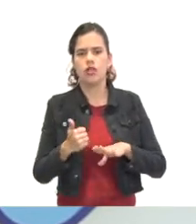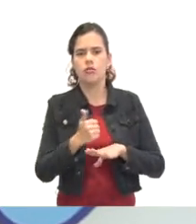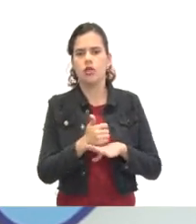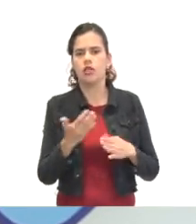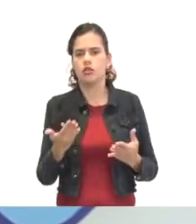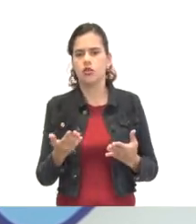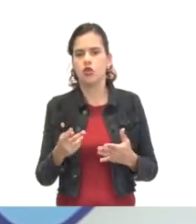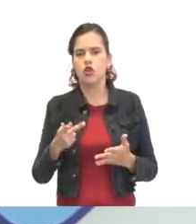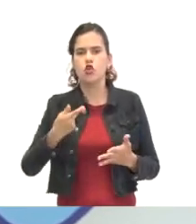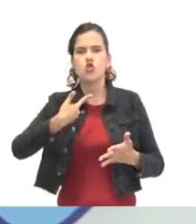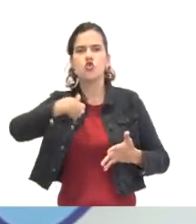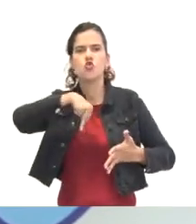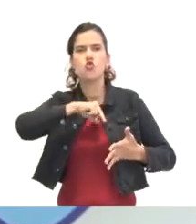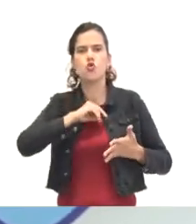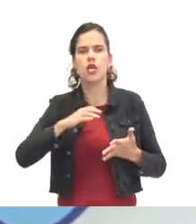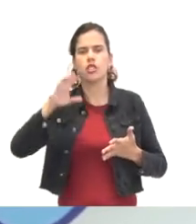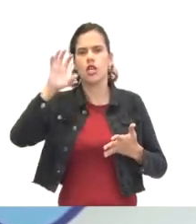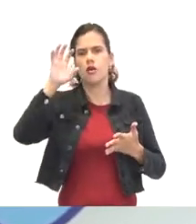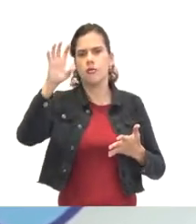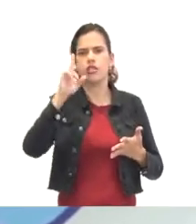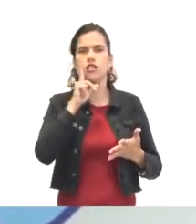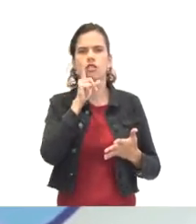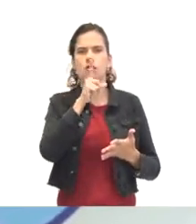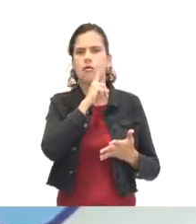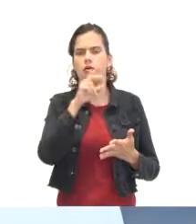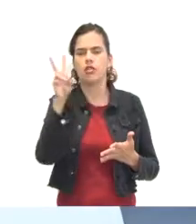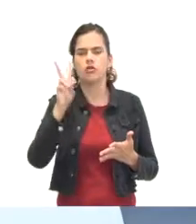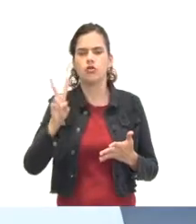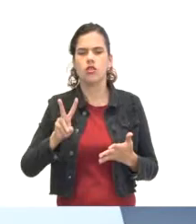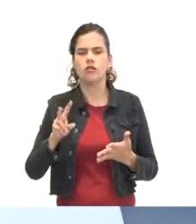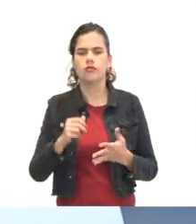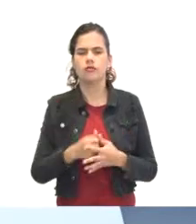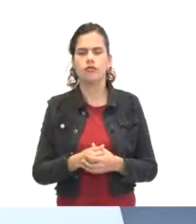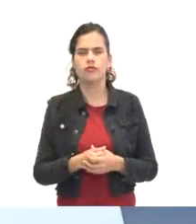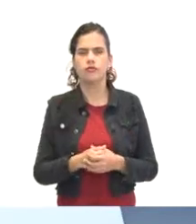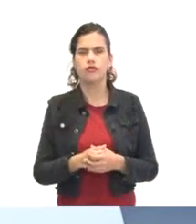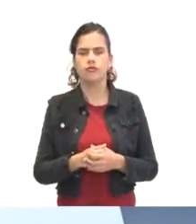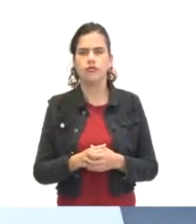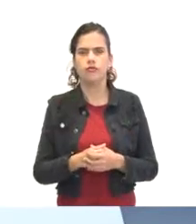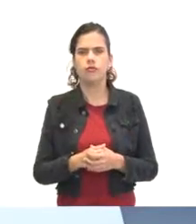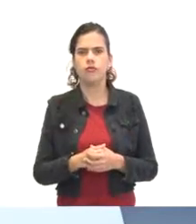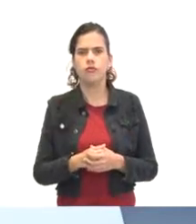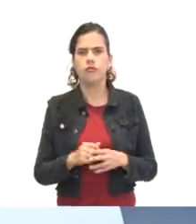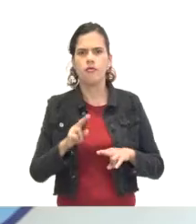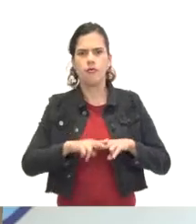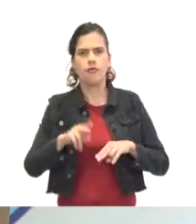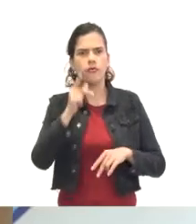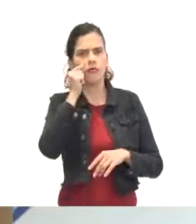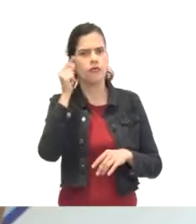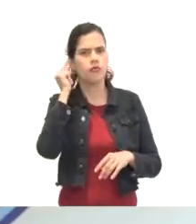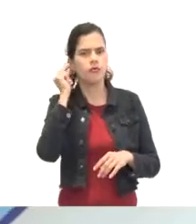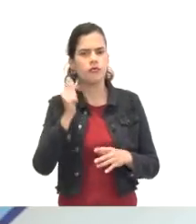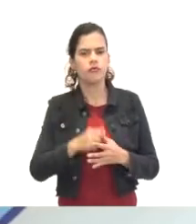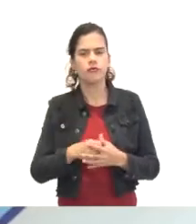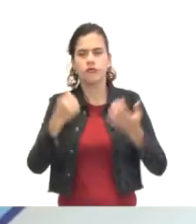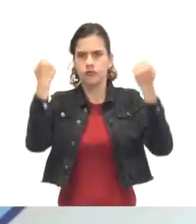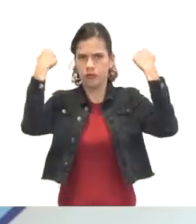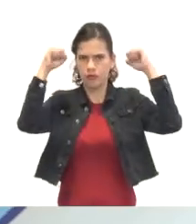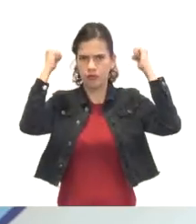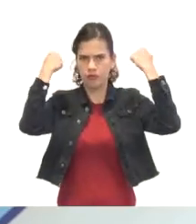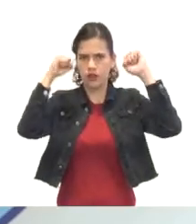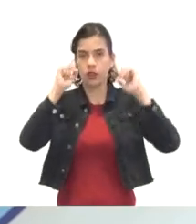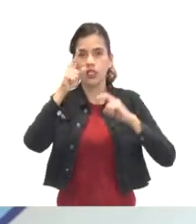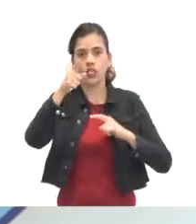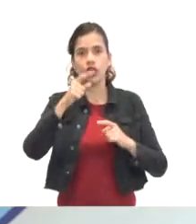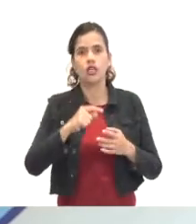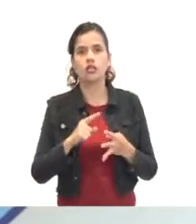pertenencia, nuestra patria se llama Venezuela. Ok, entonces los niños y niñas en casa a practicar